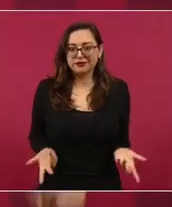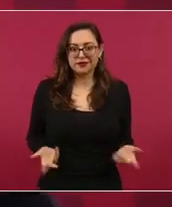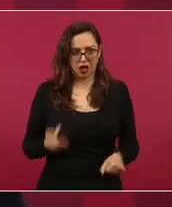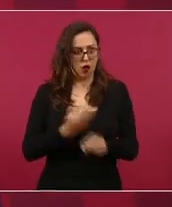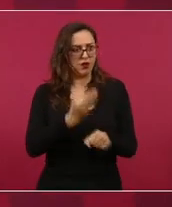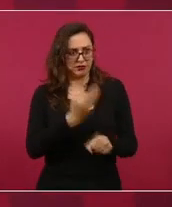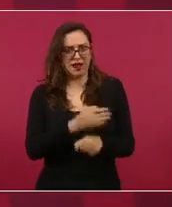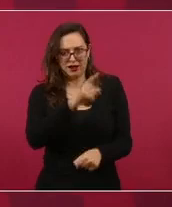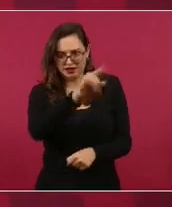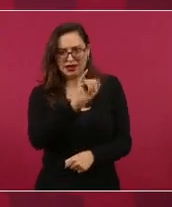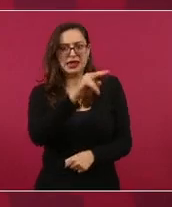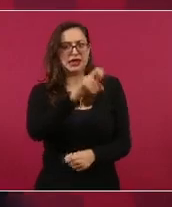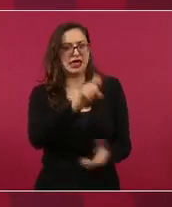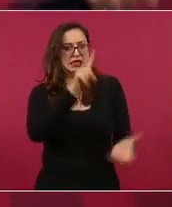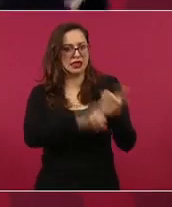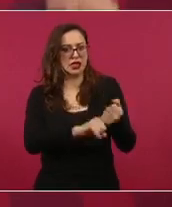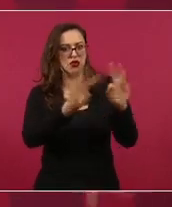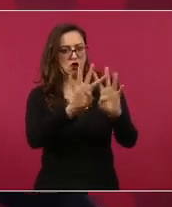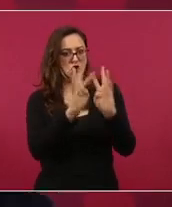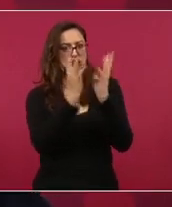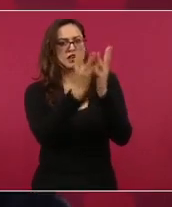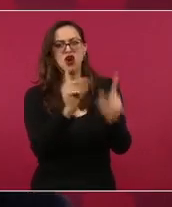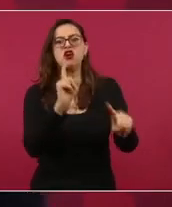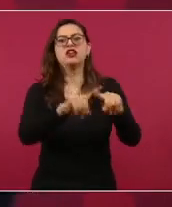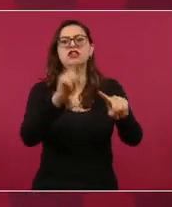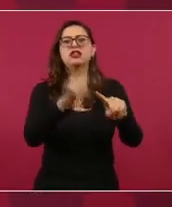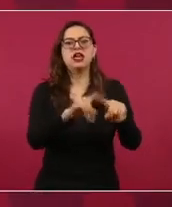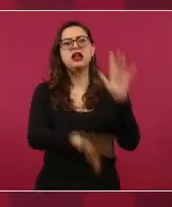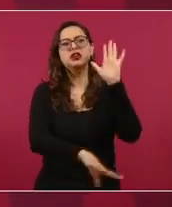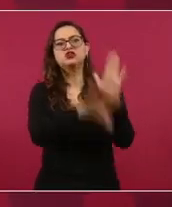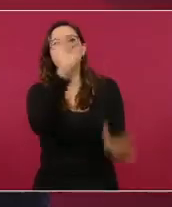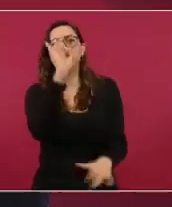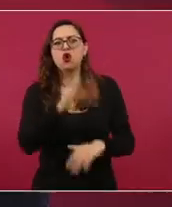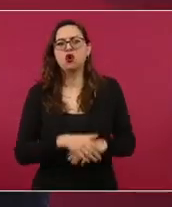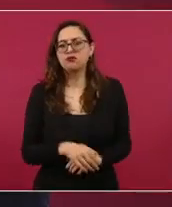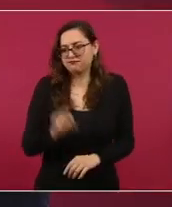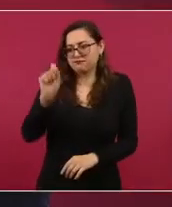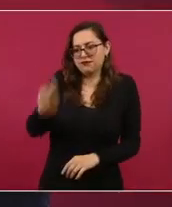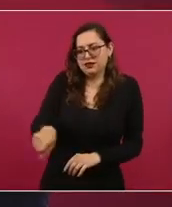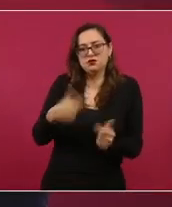ahora, que fueron nombrados así.